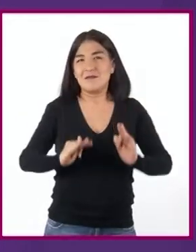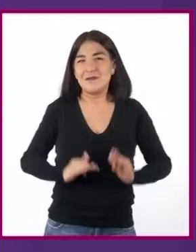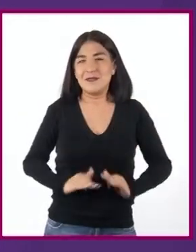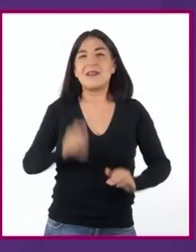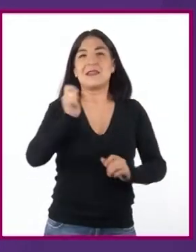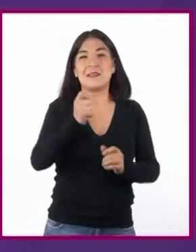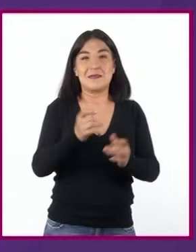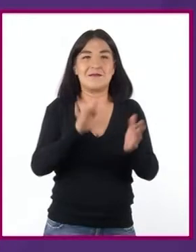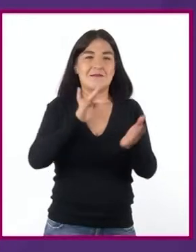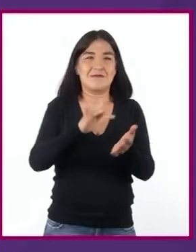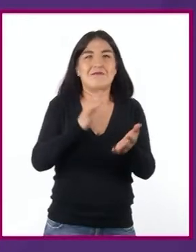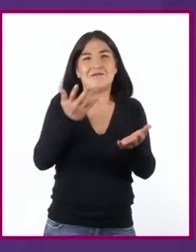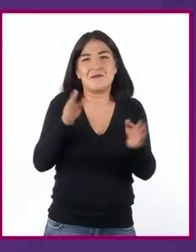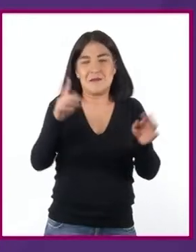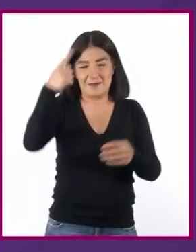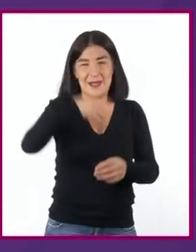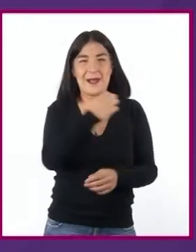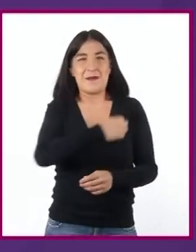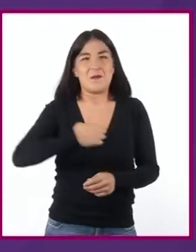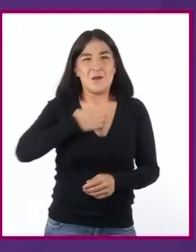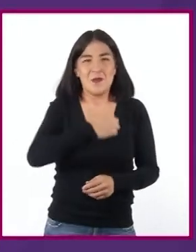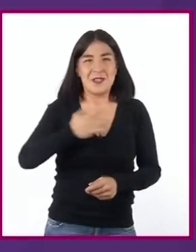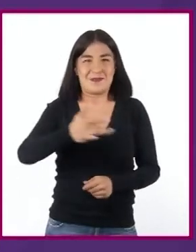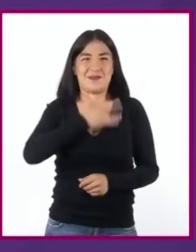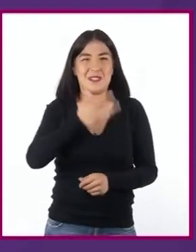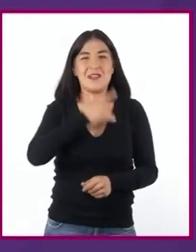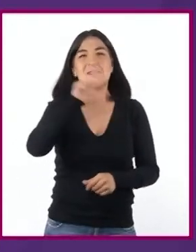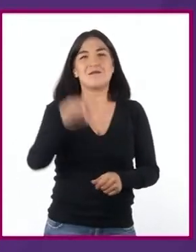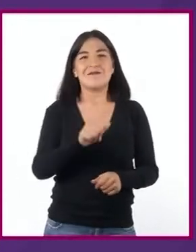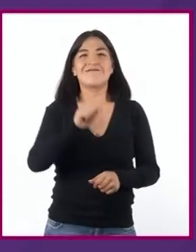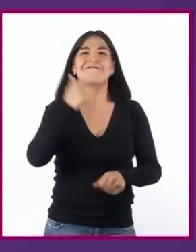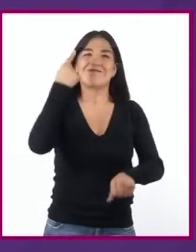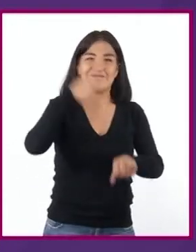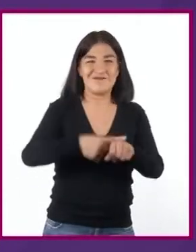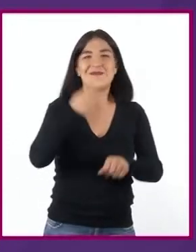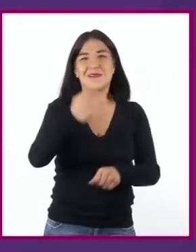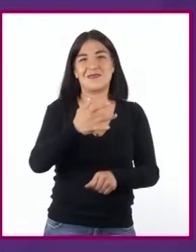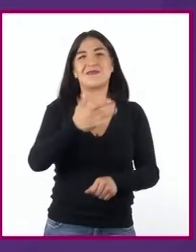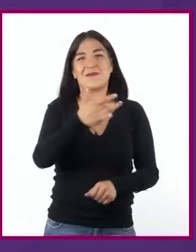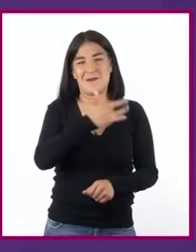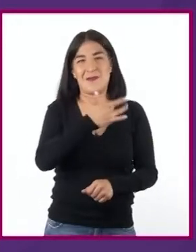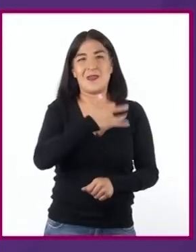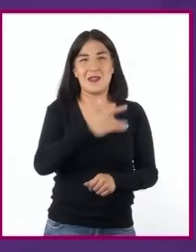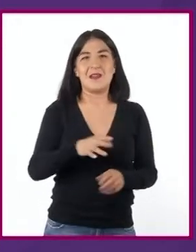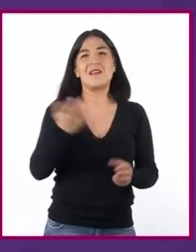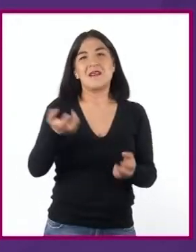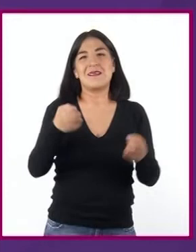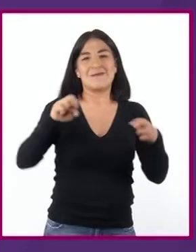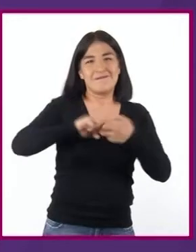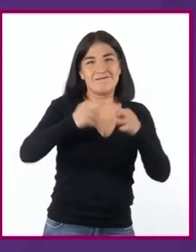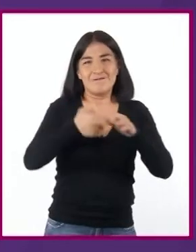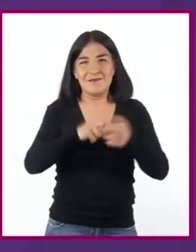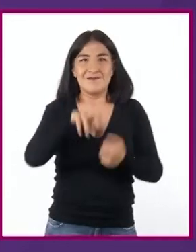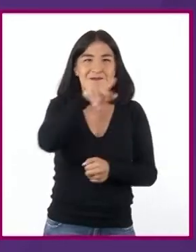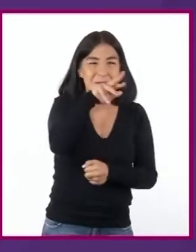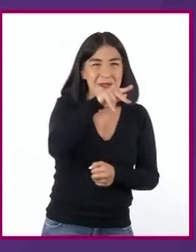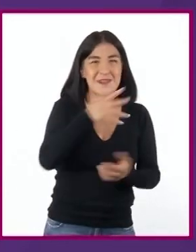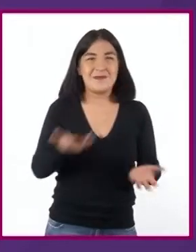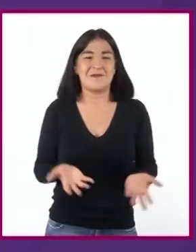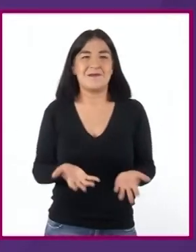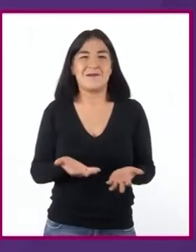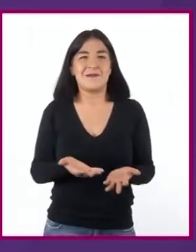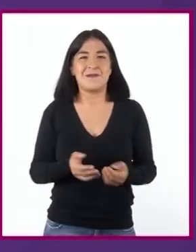trabaja sobre emociones que pueden llegar a afectar al corazón. Estamos hablando de ansiedad, estamos